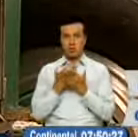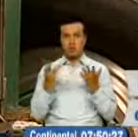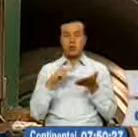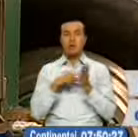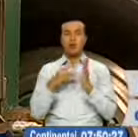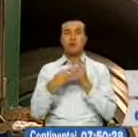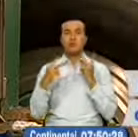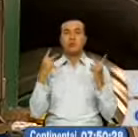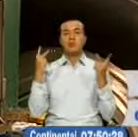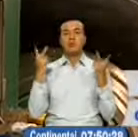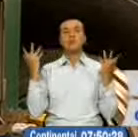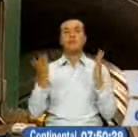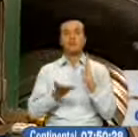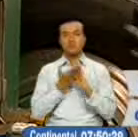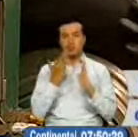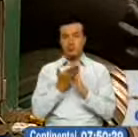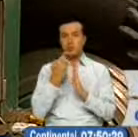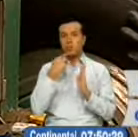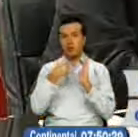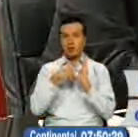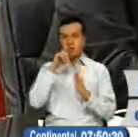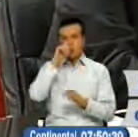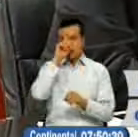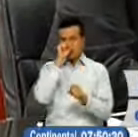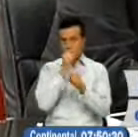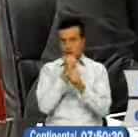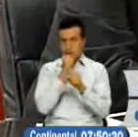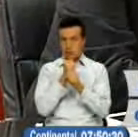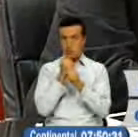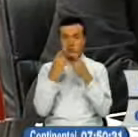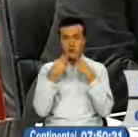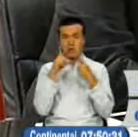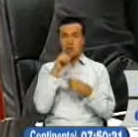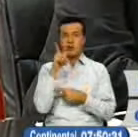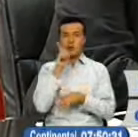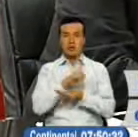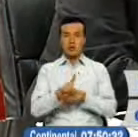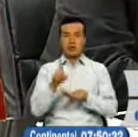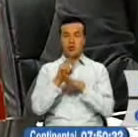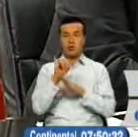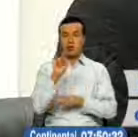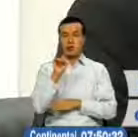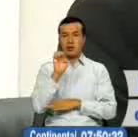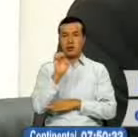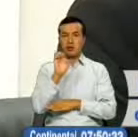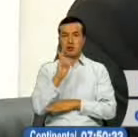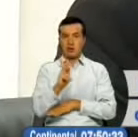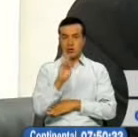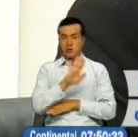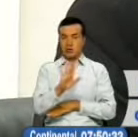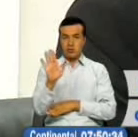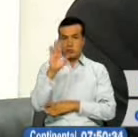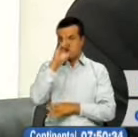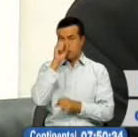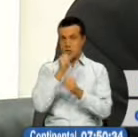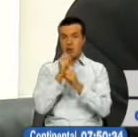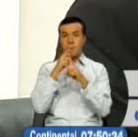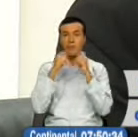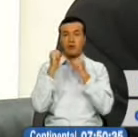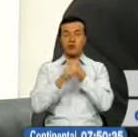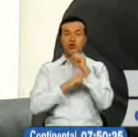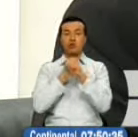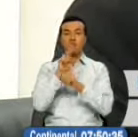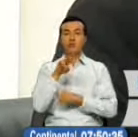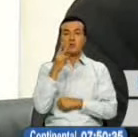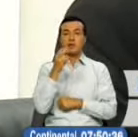se evidencia en la recuperación de sectores como el empleo, como lo dio a conocer el director del INEC, David Vera. La tasa de desempleo en marzo de 2017